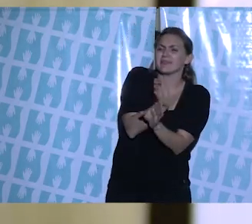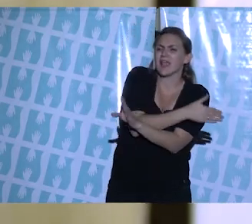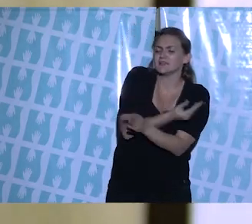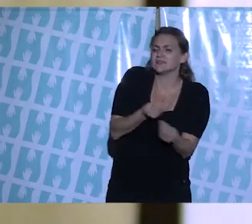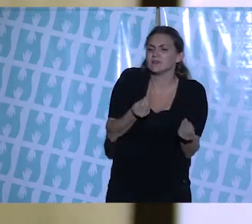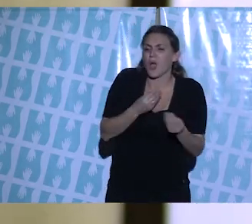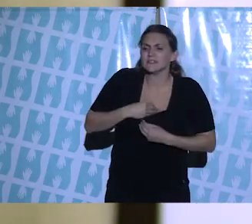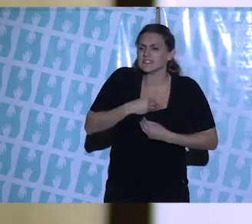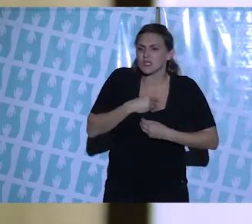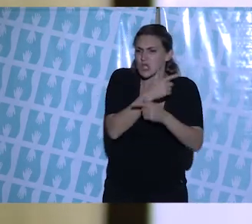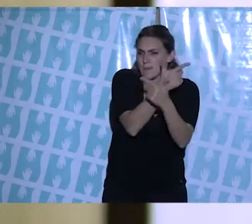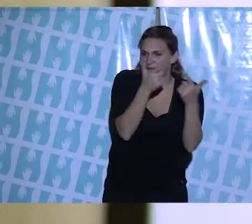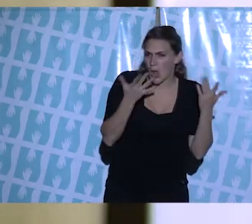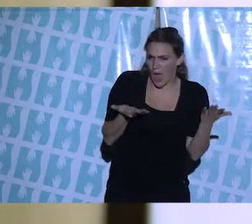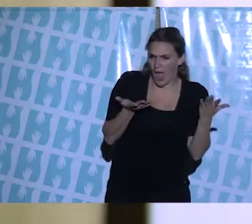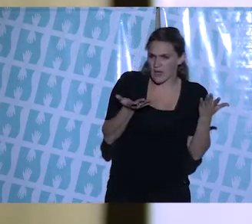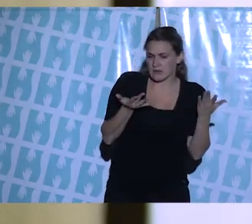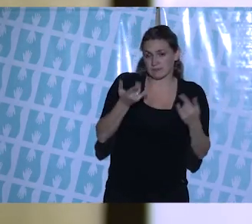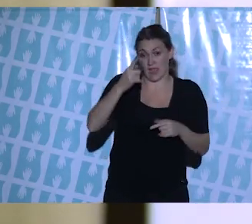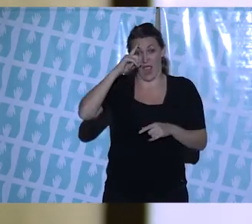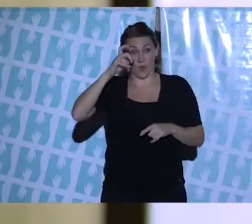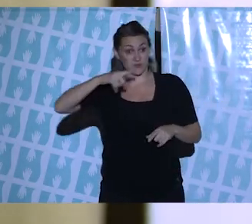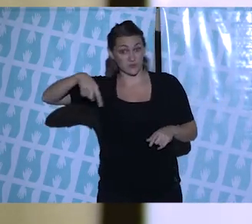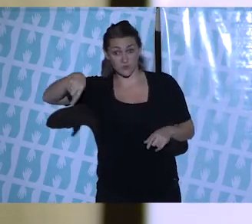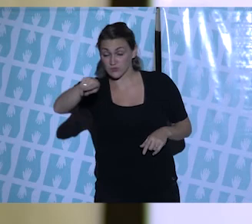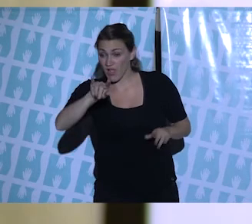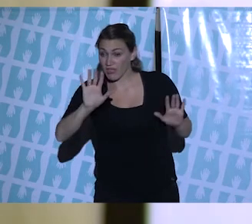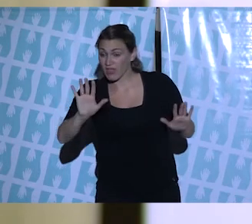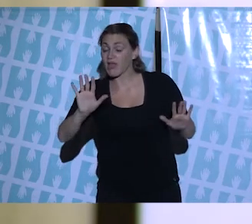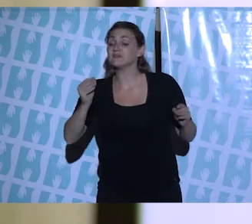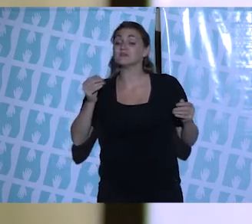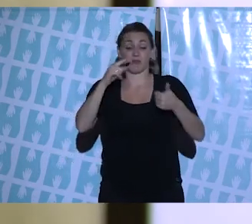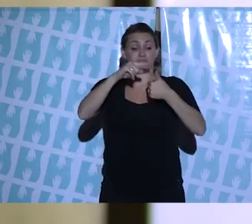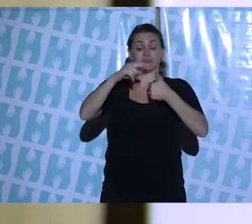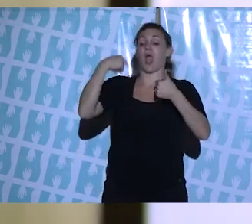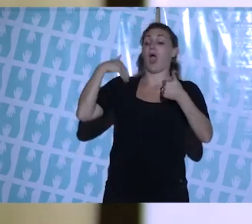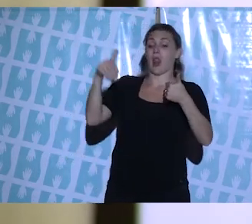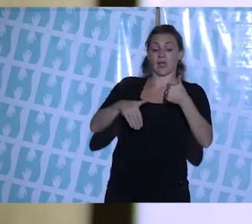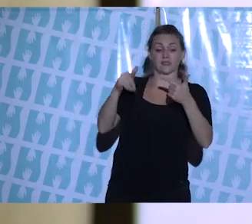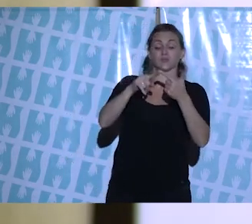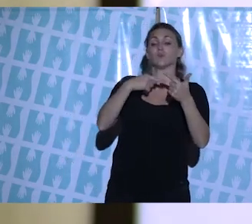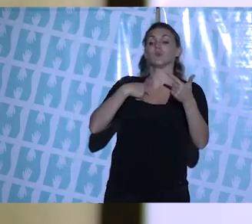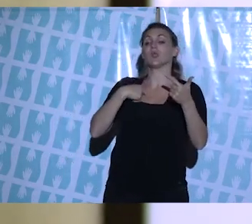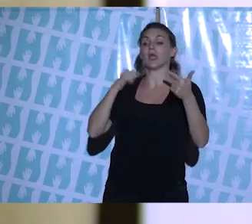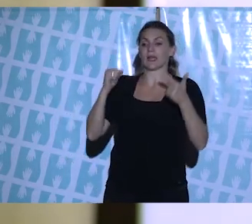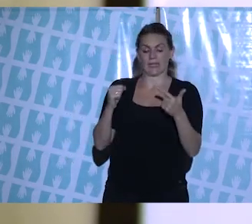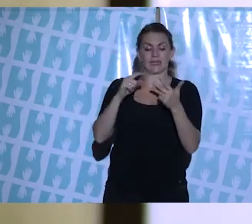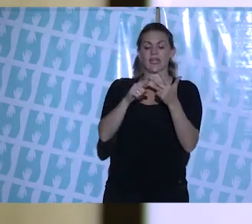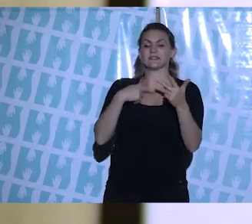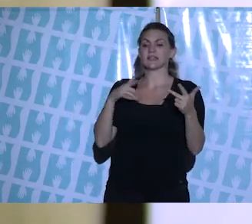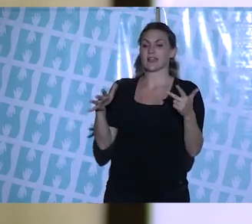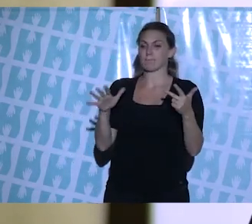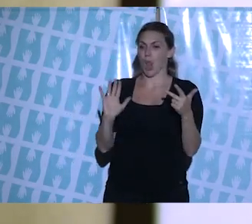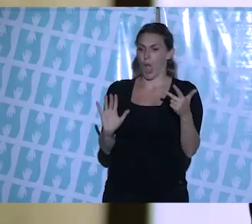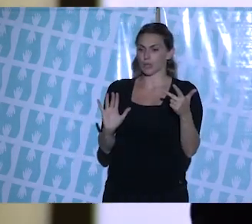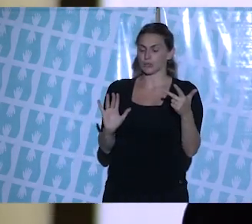parkinsonianos. Y recuerden que los síntomas parkinsonianos los definimos por lentitud, rigidez y temblor. Y oh